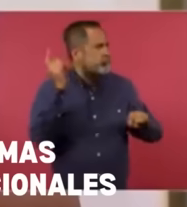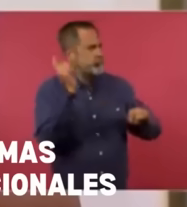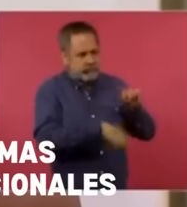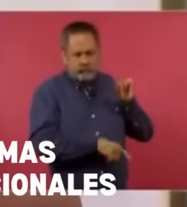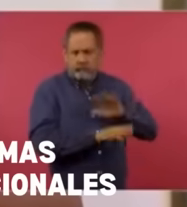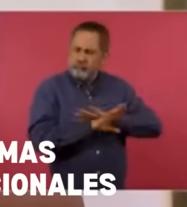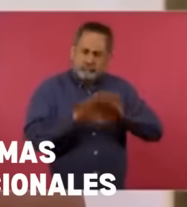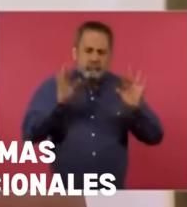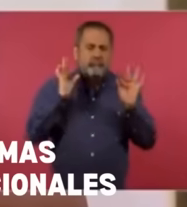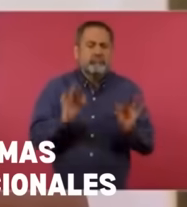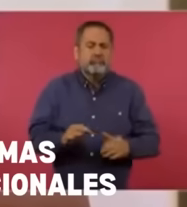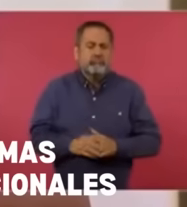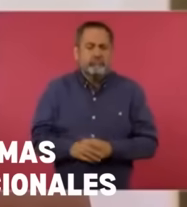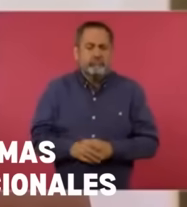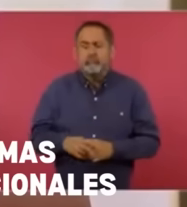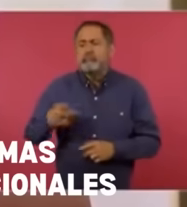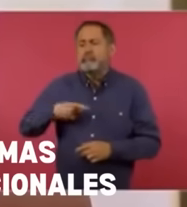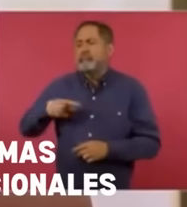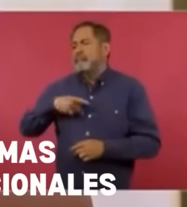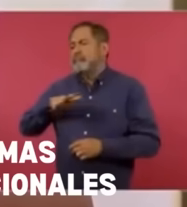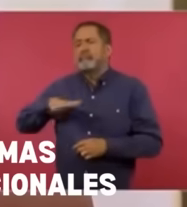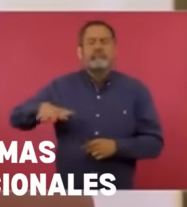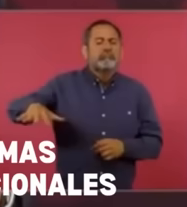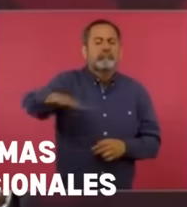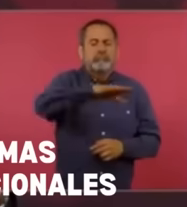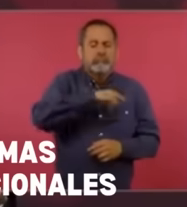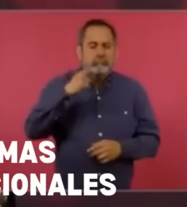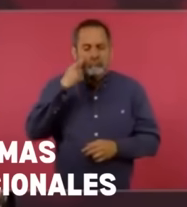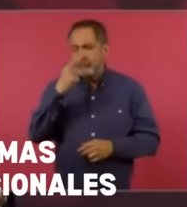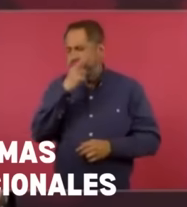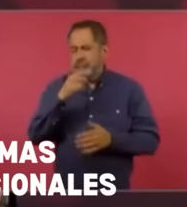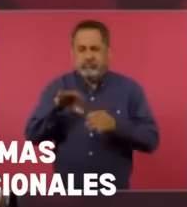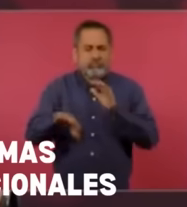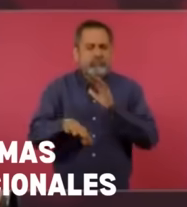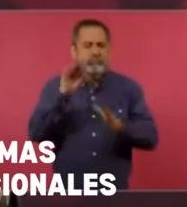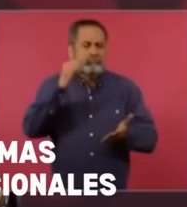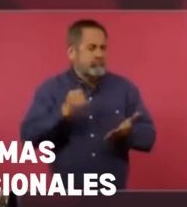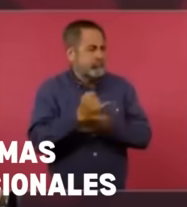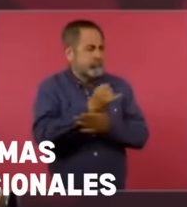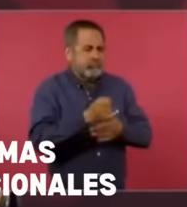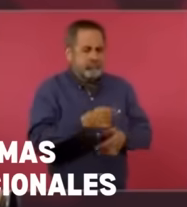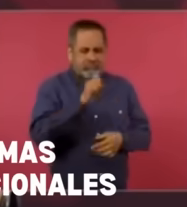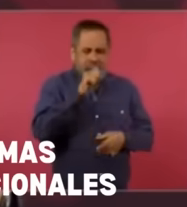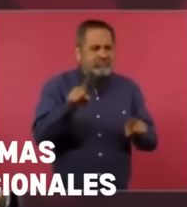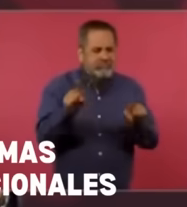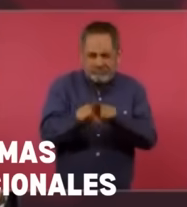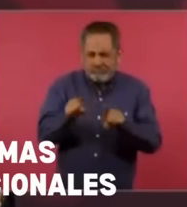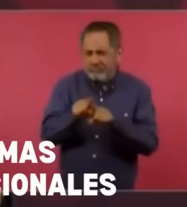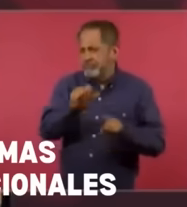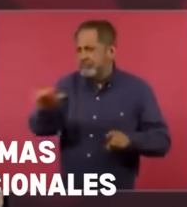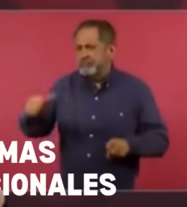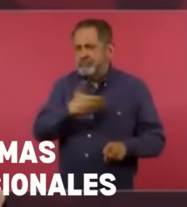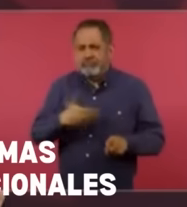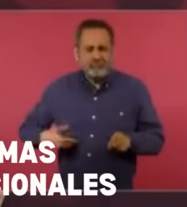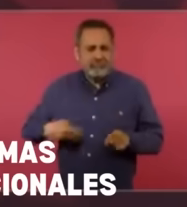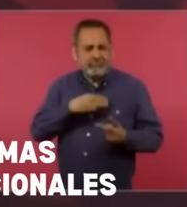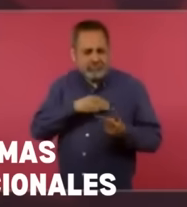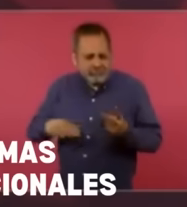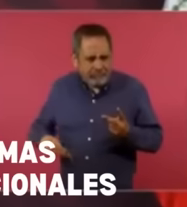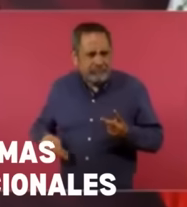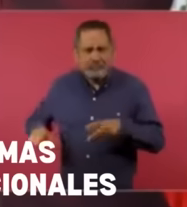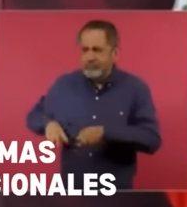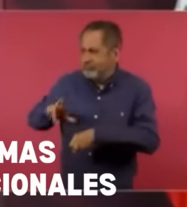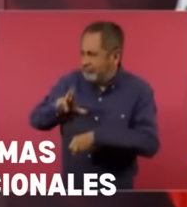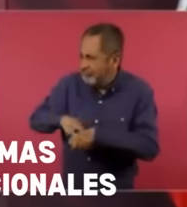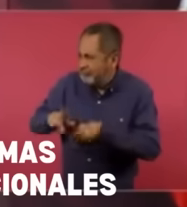eh que el pueblo Elige a los jueces a los magistrados a los ministros así como se elige a los presidentes municipales a los